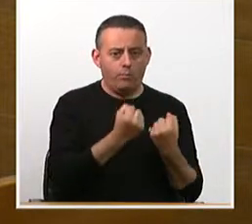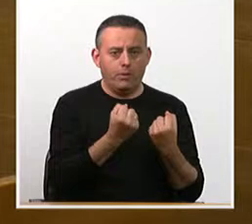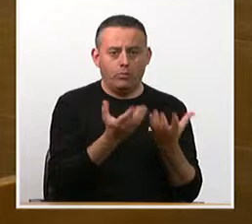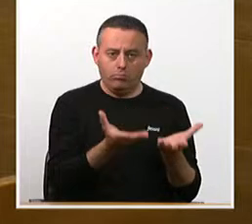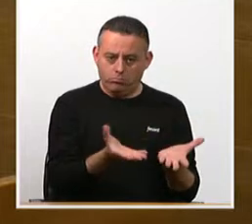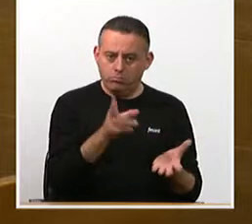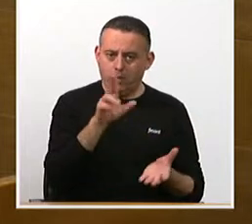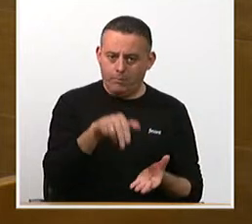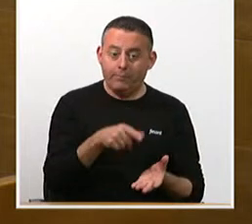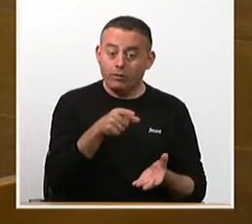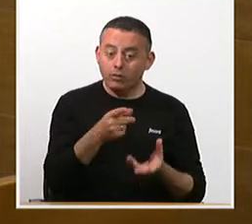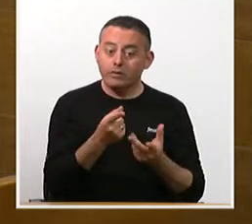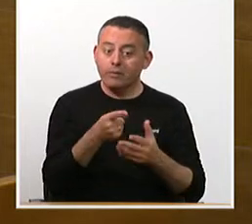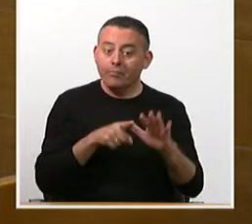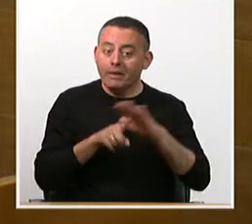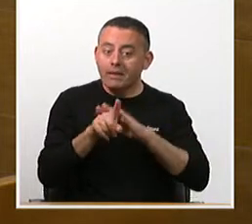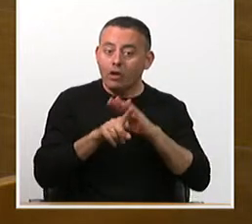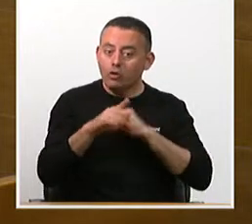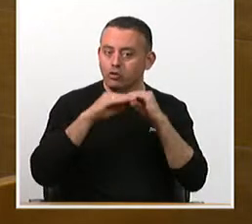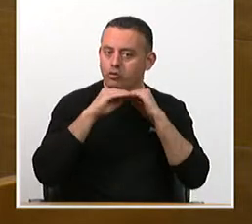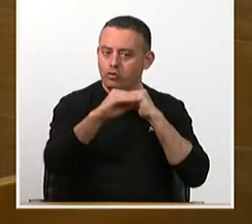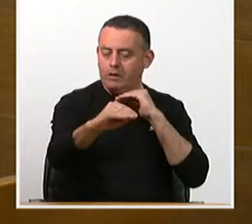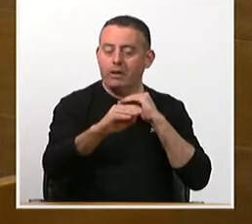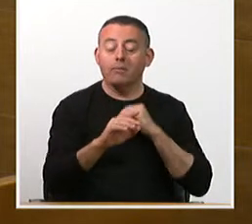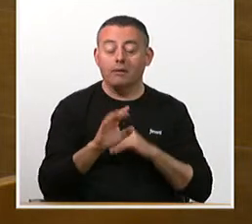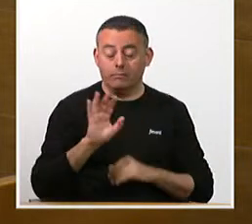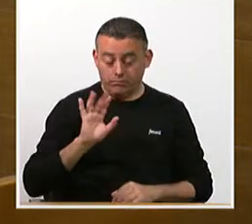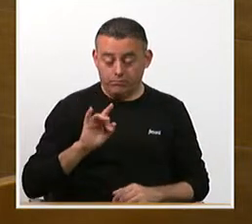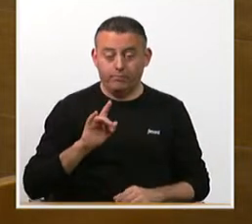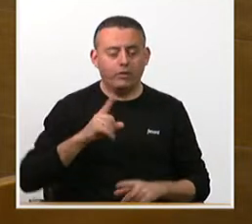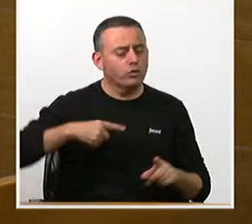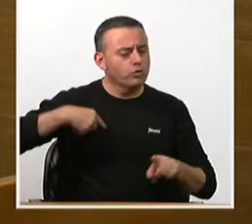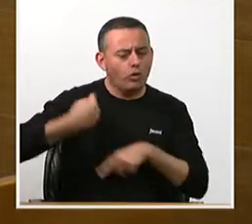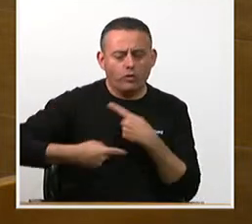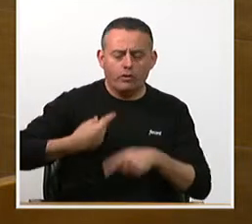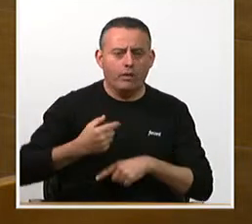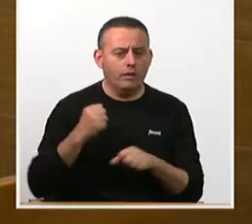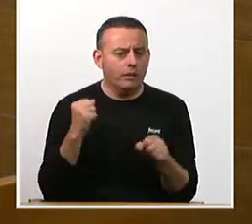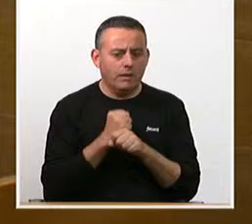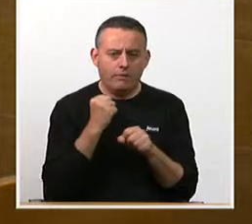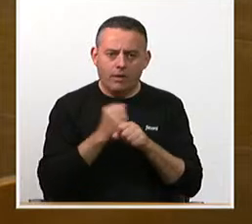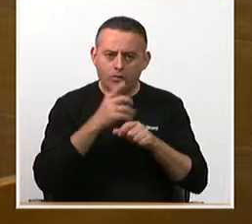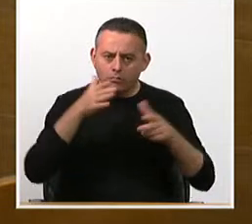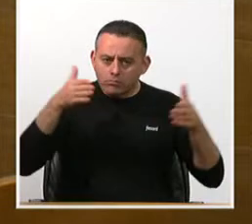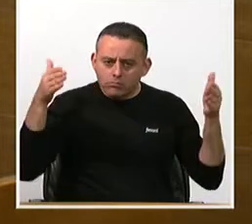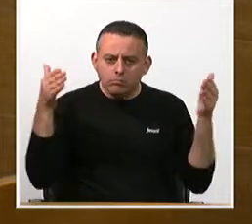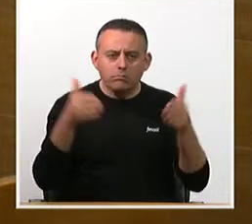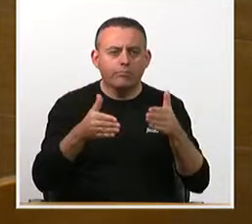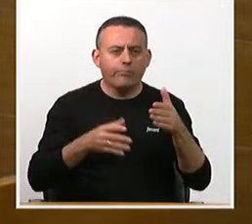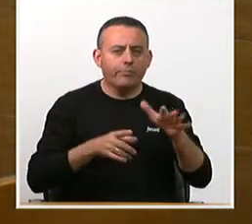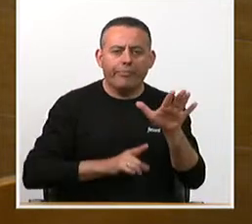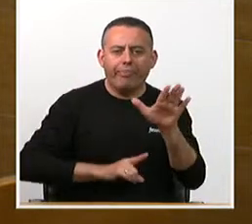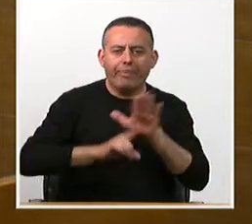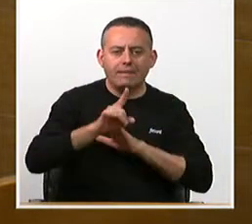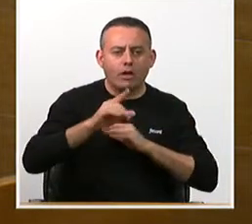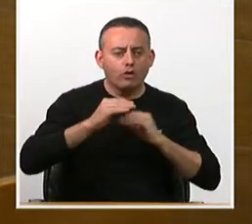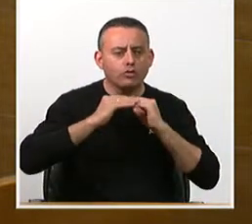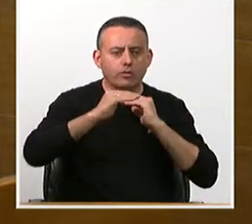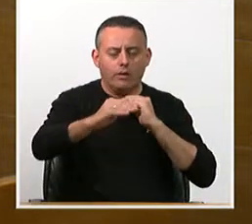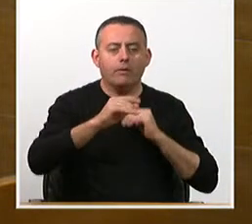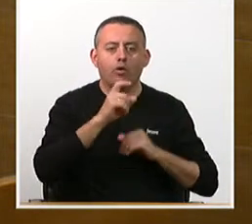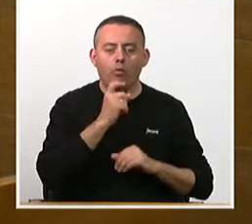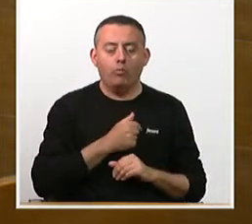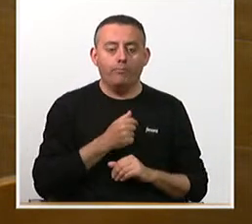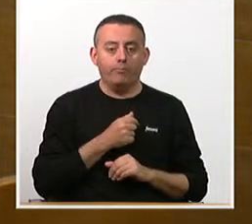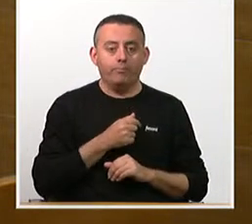sostenible y trabajamos cada día le puedo asegurar por este verdadero desarrollo sostenible que cuide nuestro medio a la